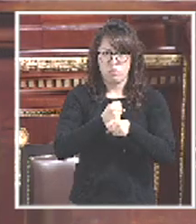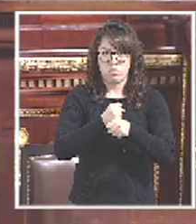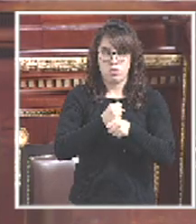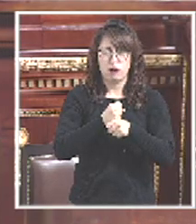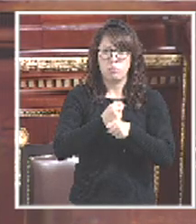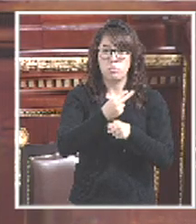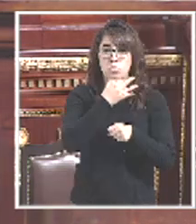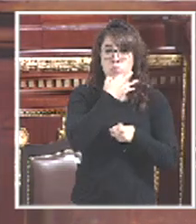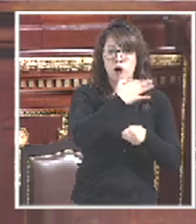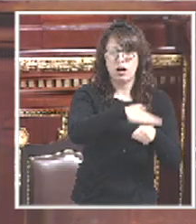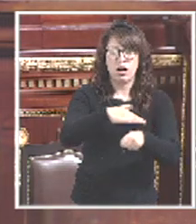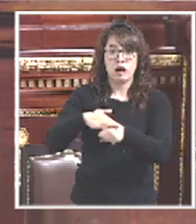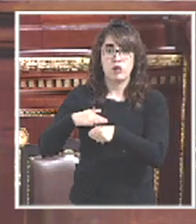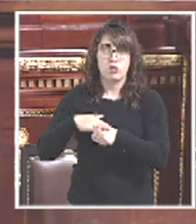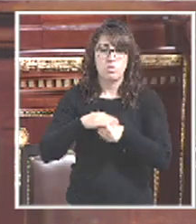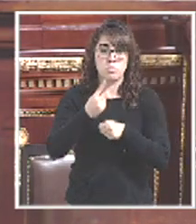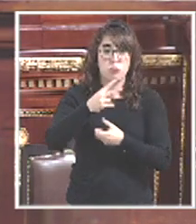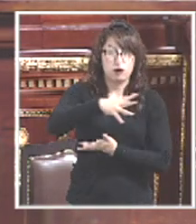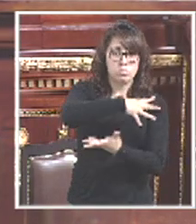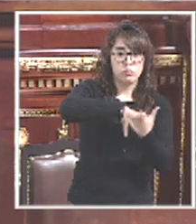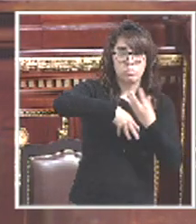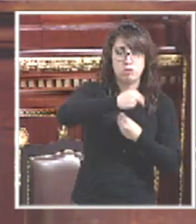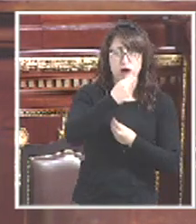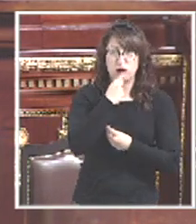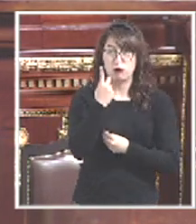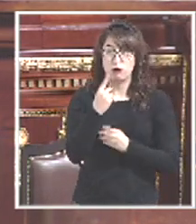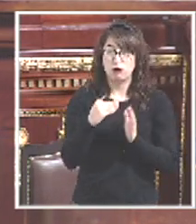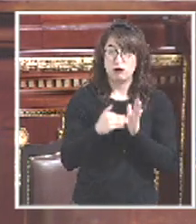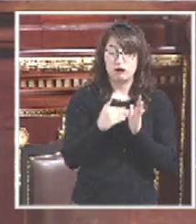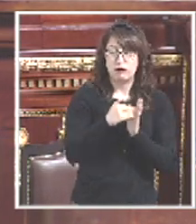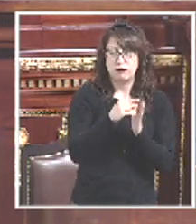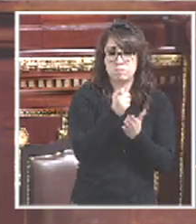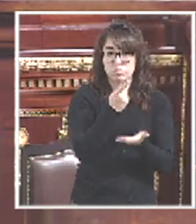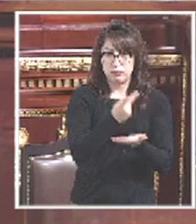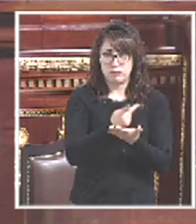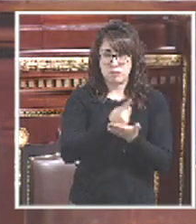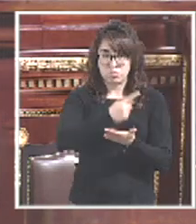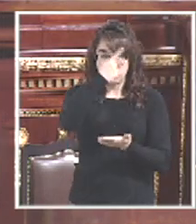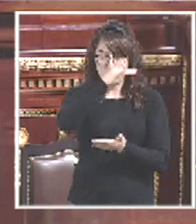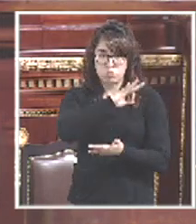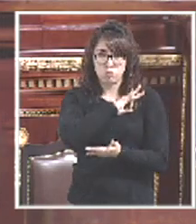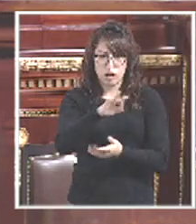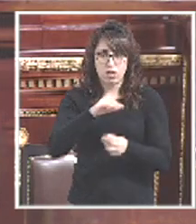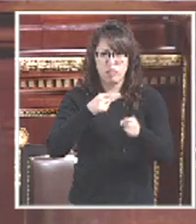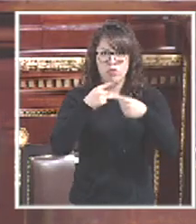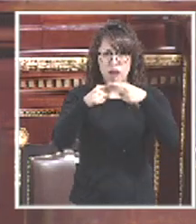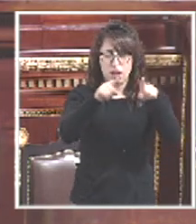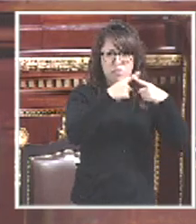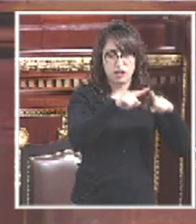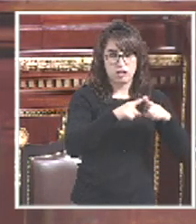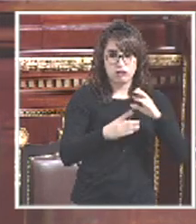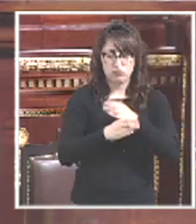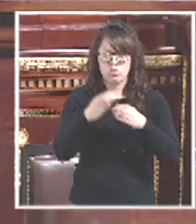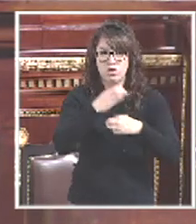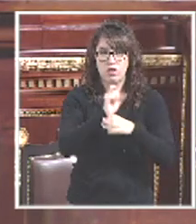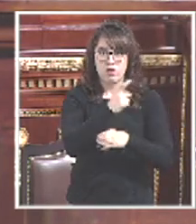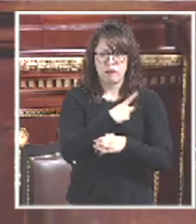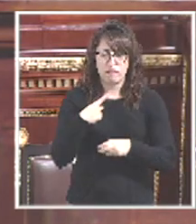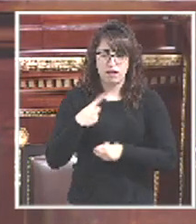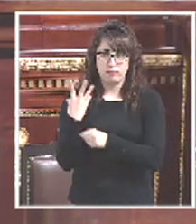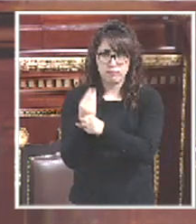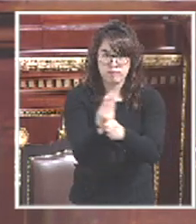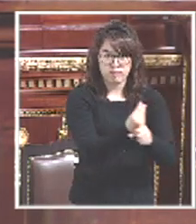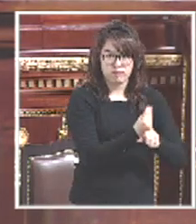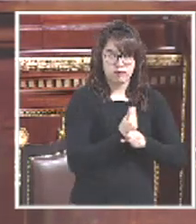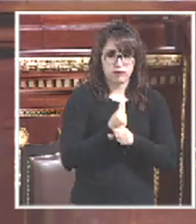de 1,195 millones para diferentes rubros, para diferentes acciones de gobierno